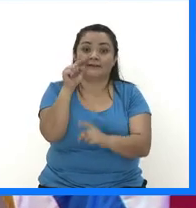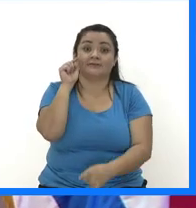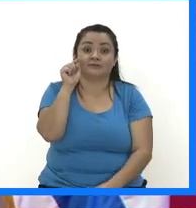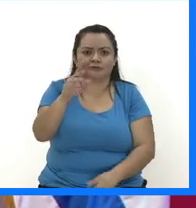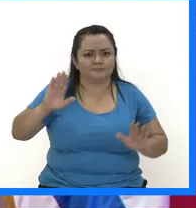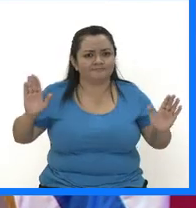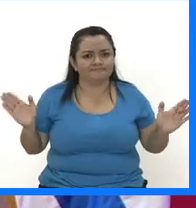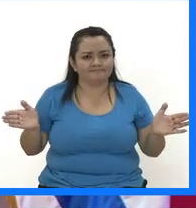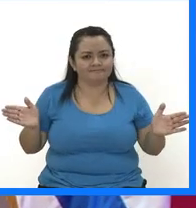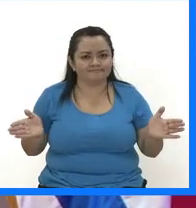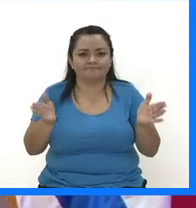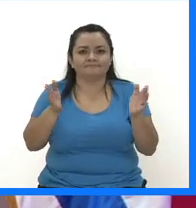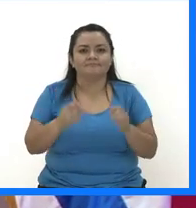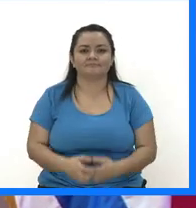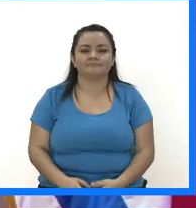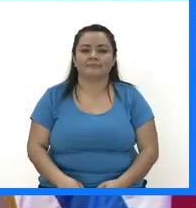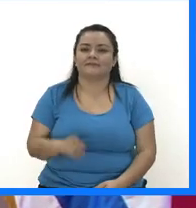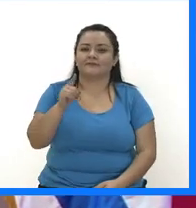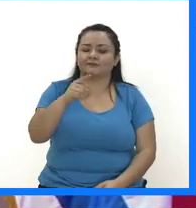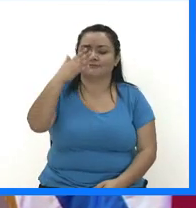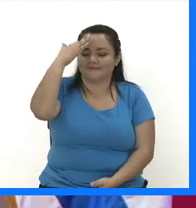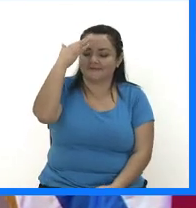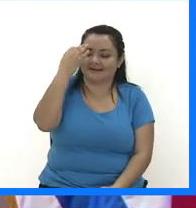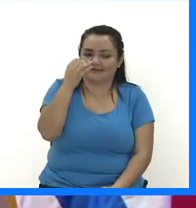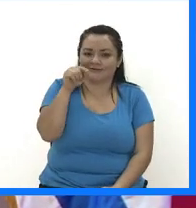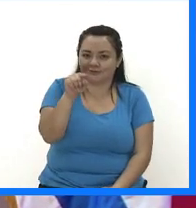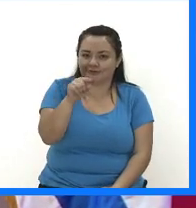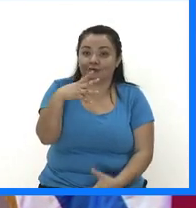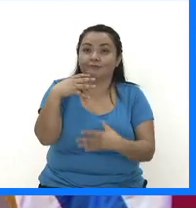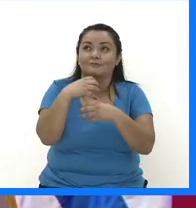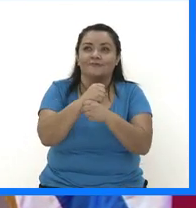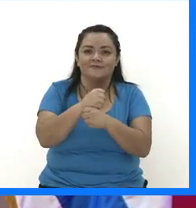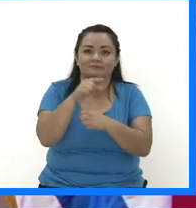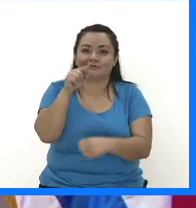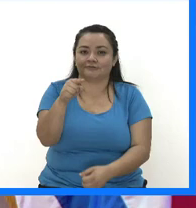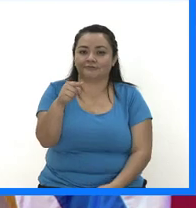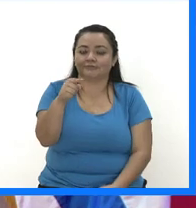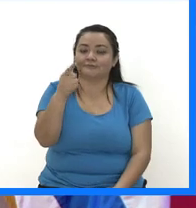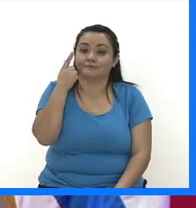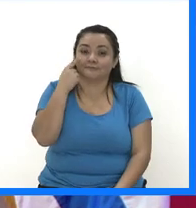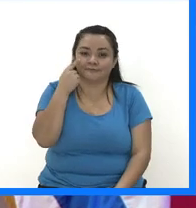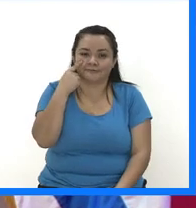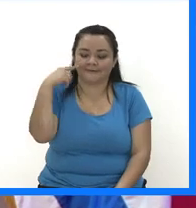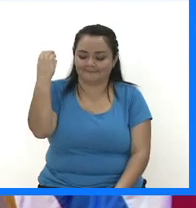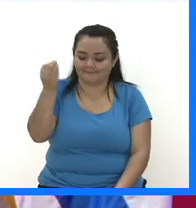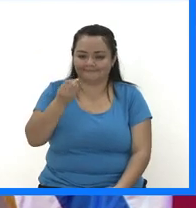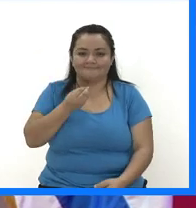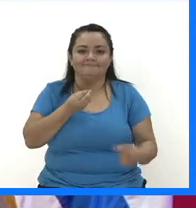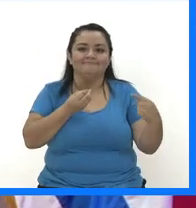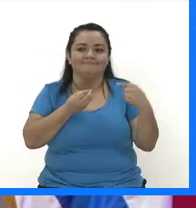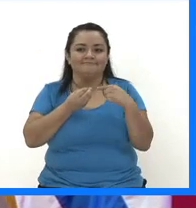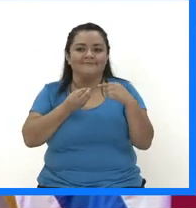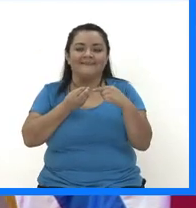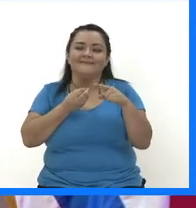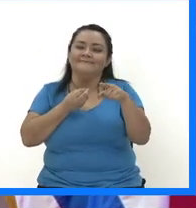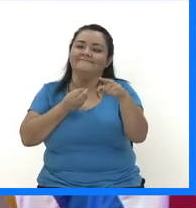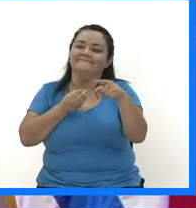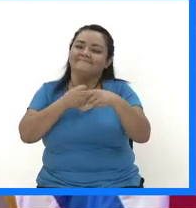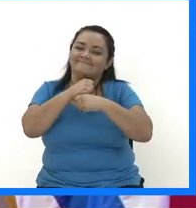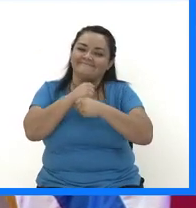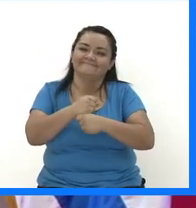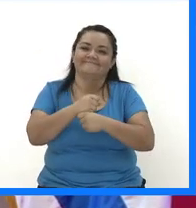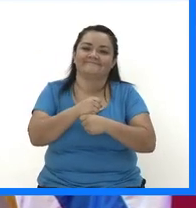si perseveras si creces si cuidas los dones que dios te dio te puedo garantizar